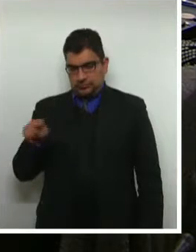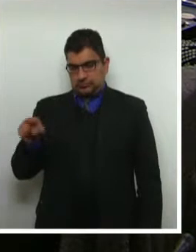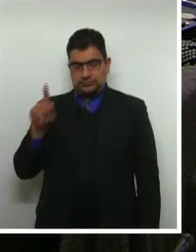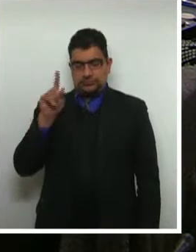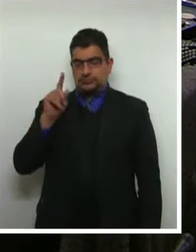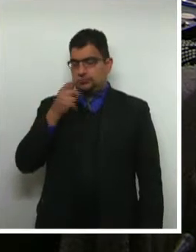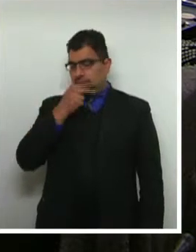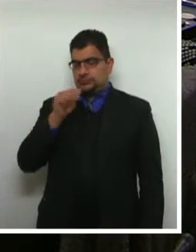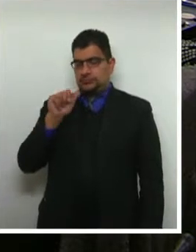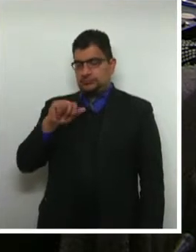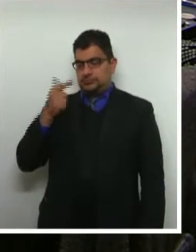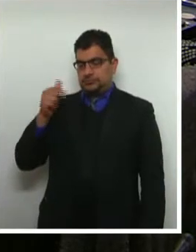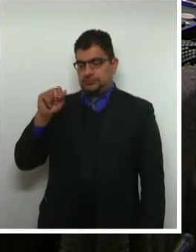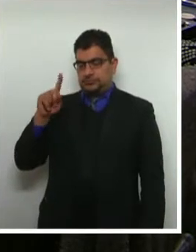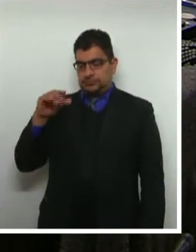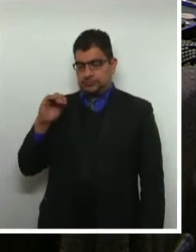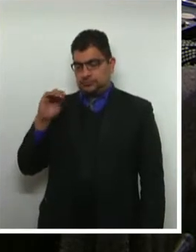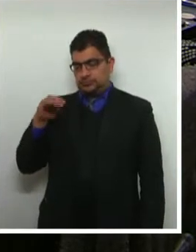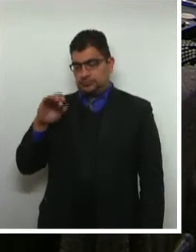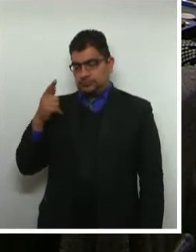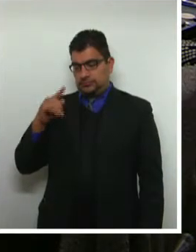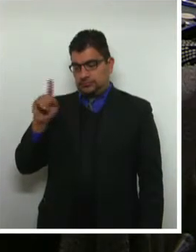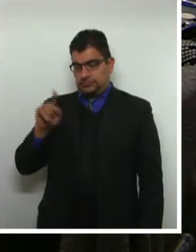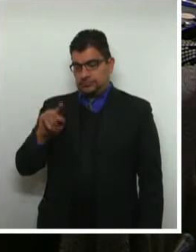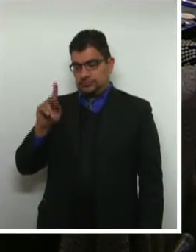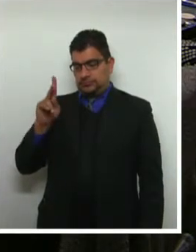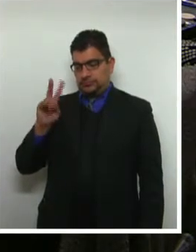Diputado don Augusto Gómez Villanueva.